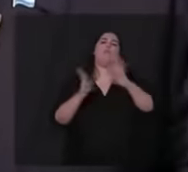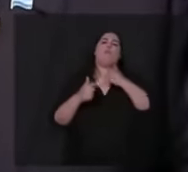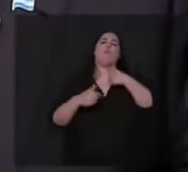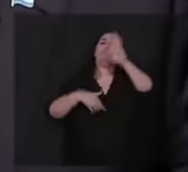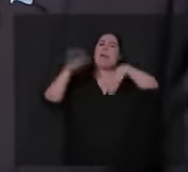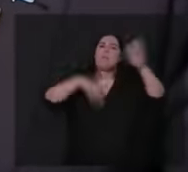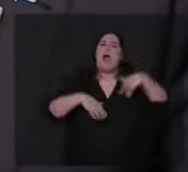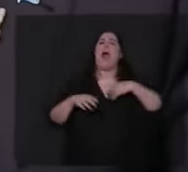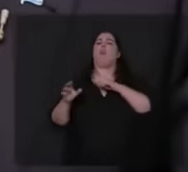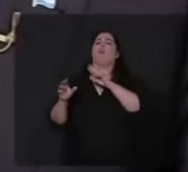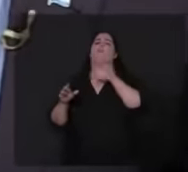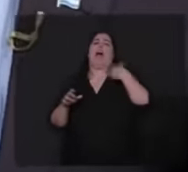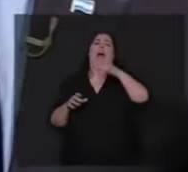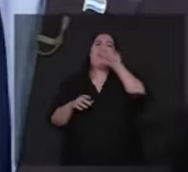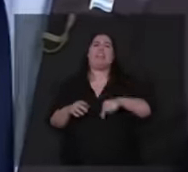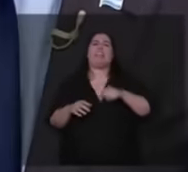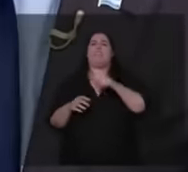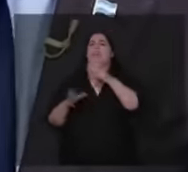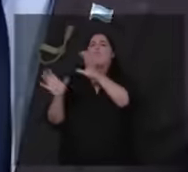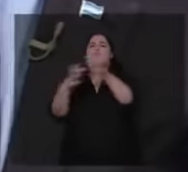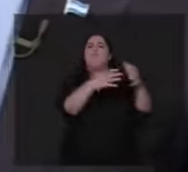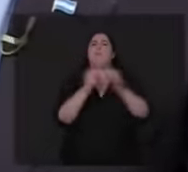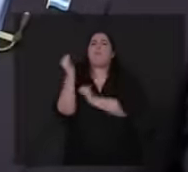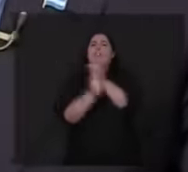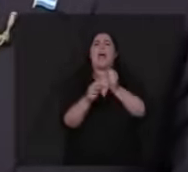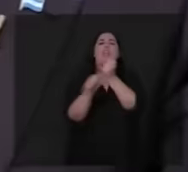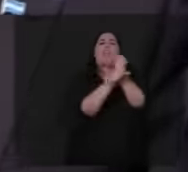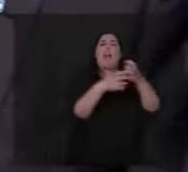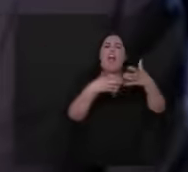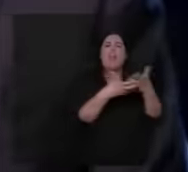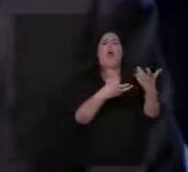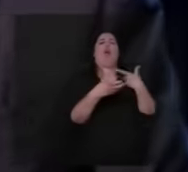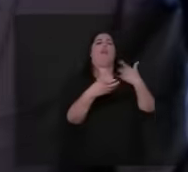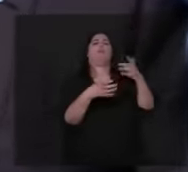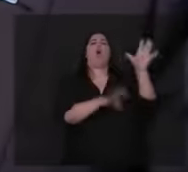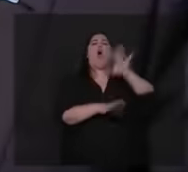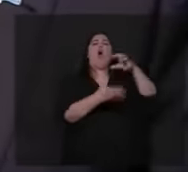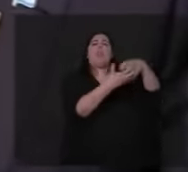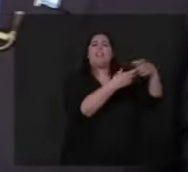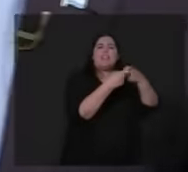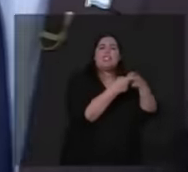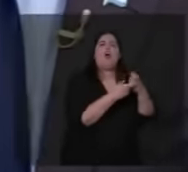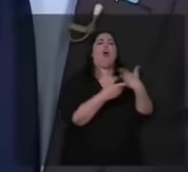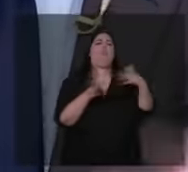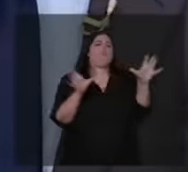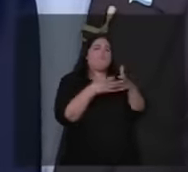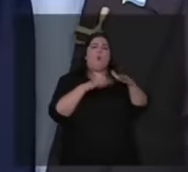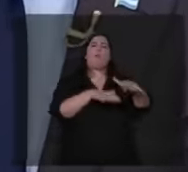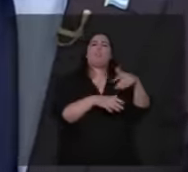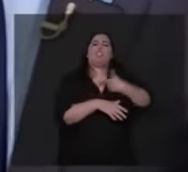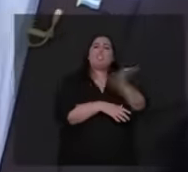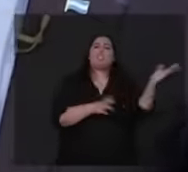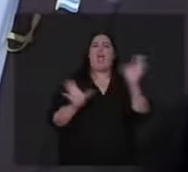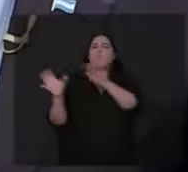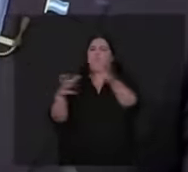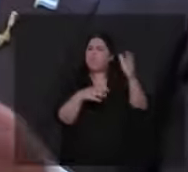los distintos sectores de la Argentina, empresarios, trabajadores, organizaciones de la sociedad civil, movimientos sociales, porque además